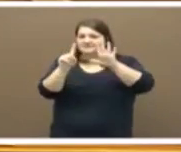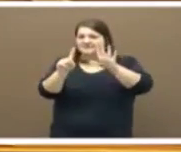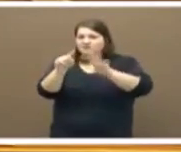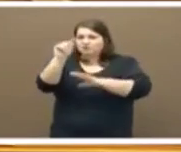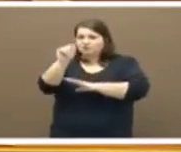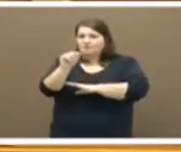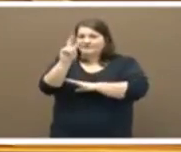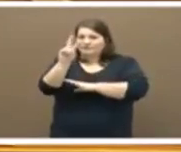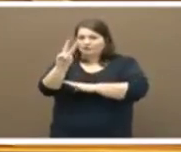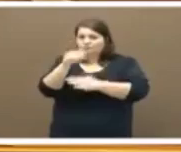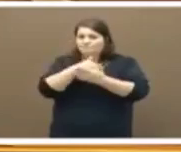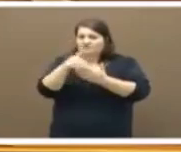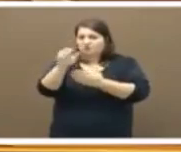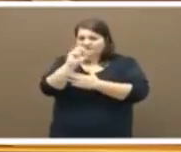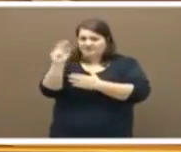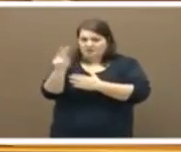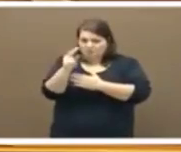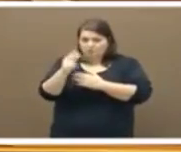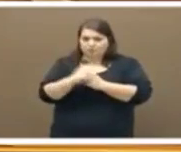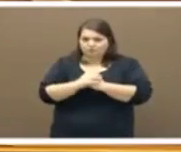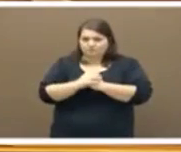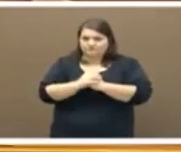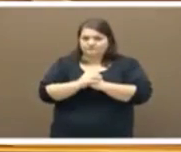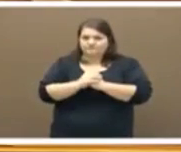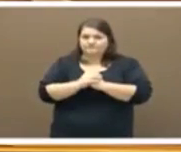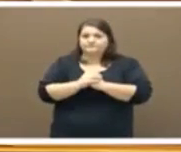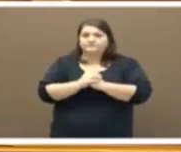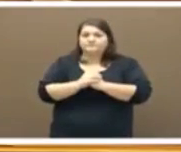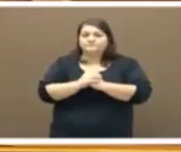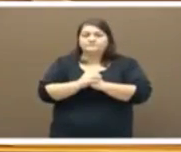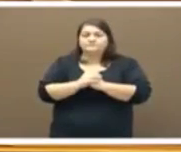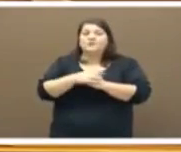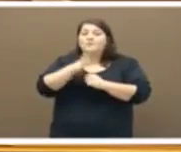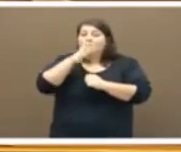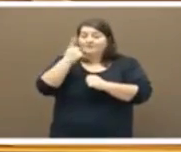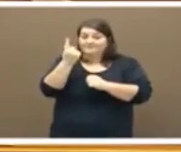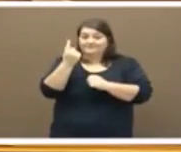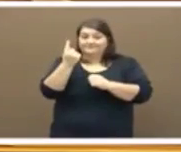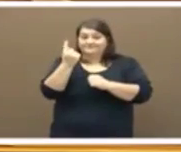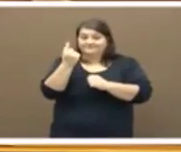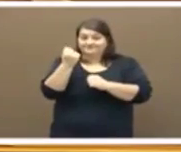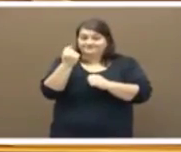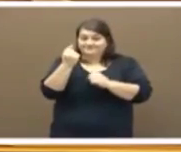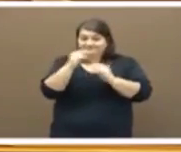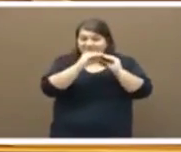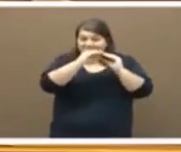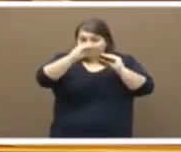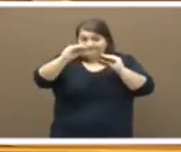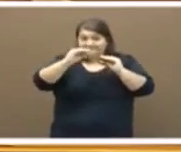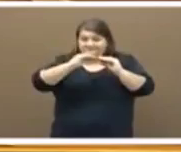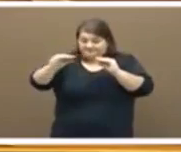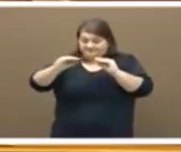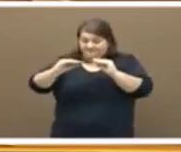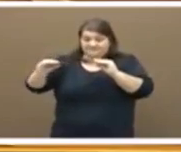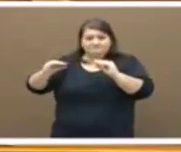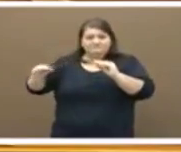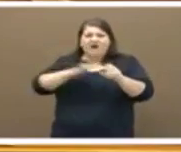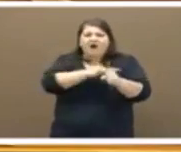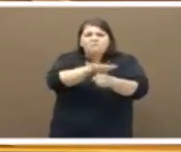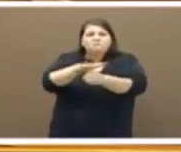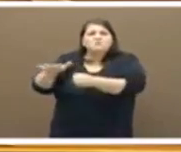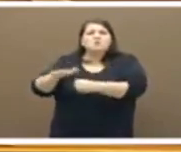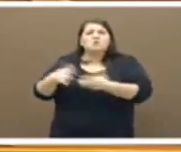1.336,2 millones de euros. El incremento se distribuye fundamentalmente en los ámbitos